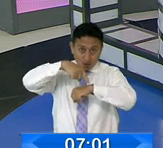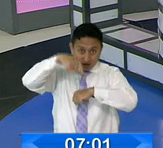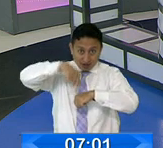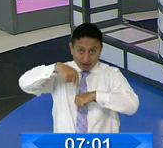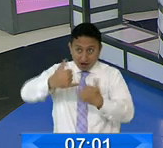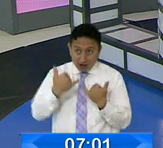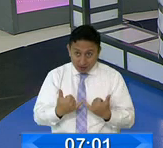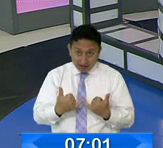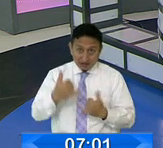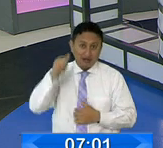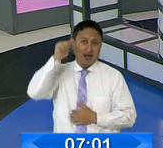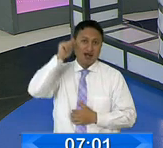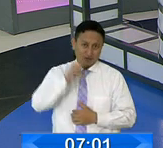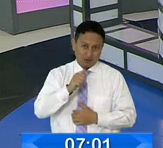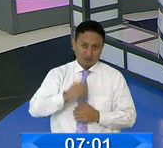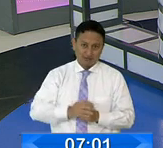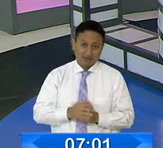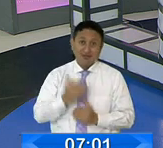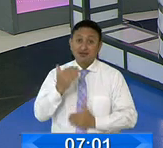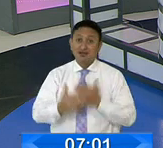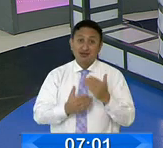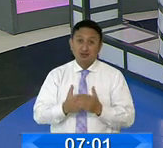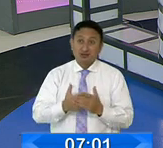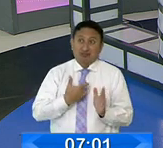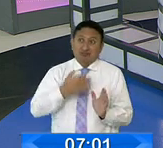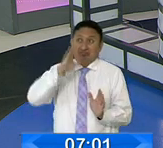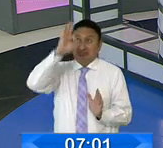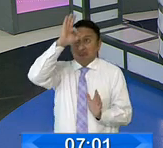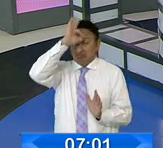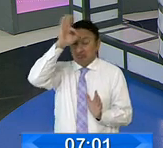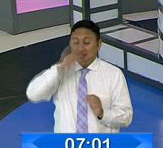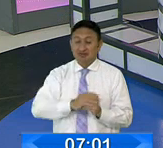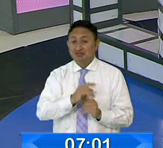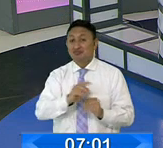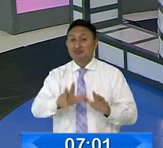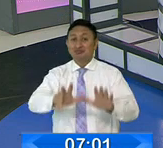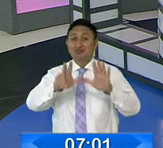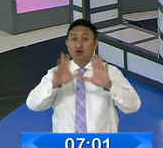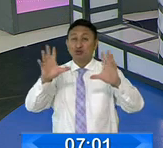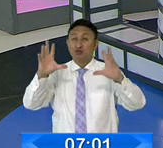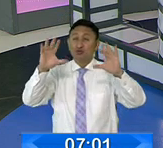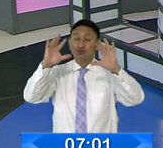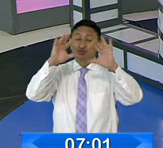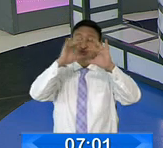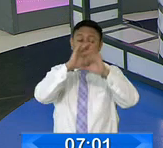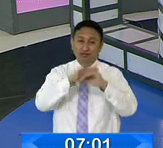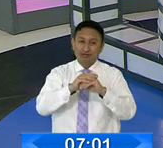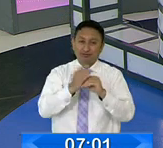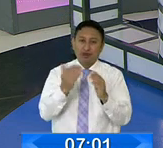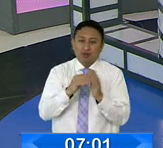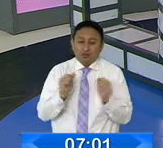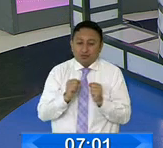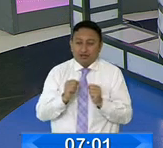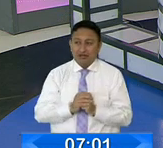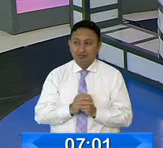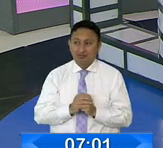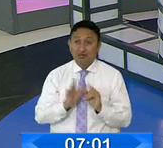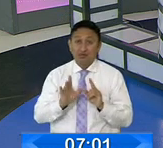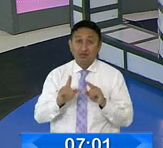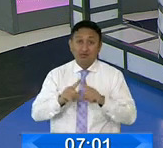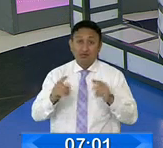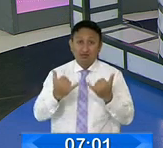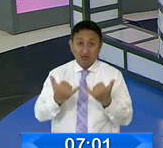azul. Exacto. No sabemos qué va a pasar después. A las 8 luego se nubla y se volvió otra vez frío. Pero este